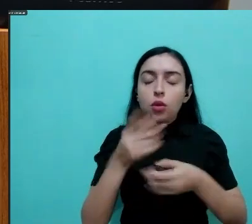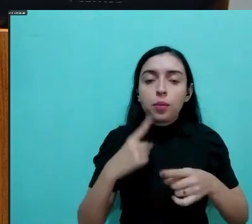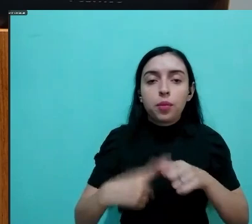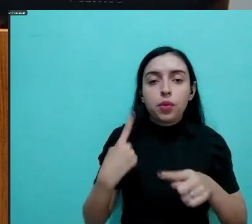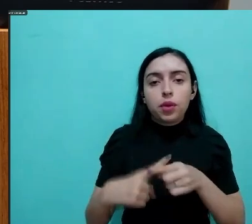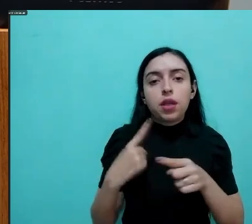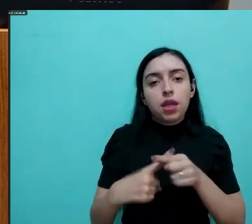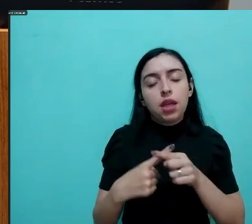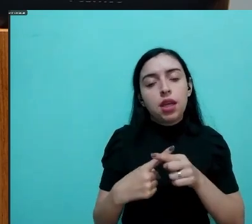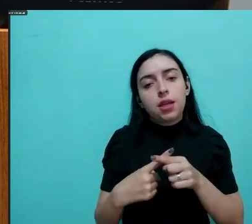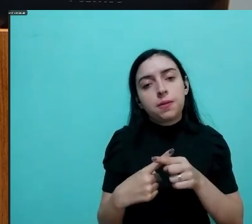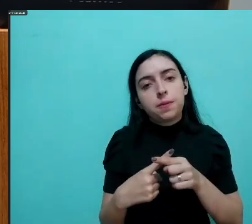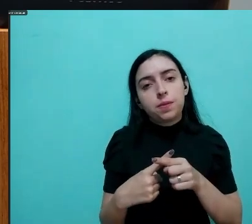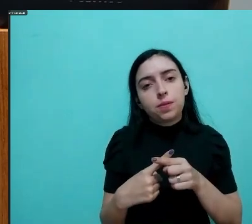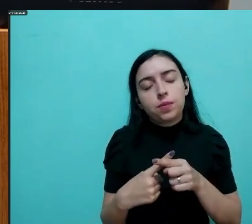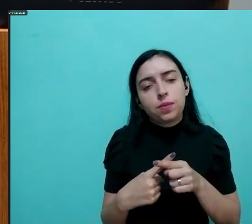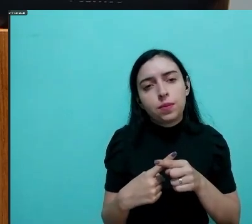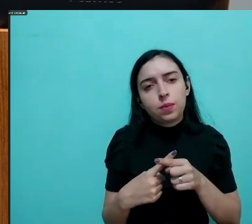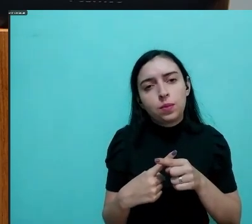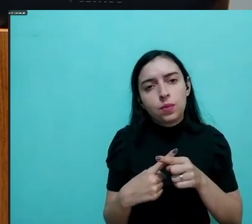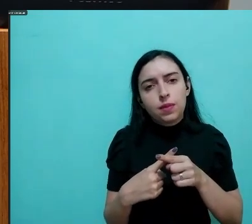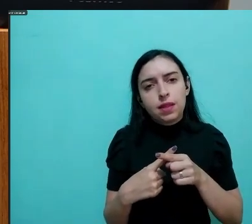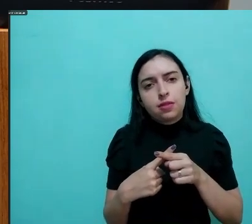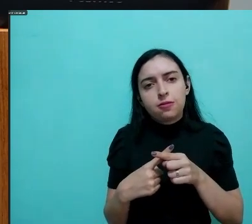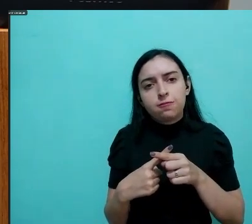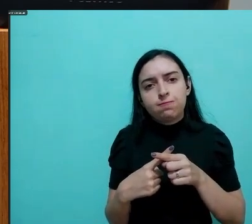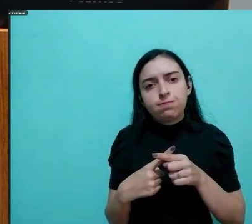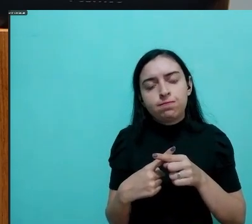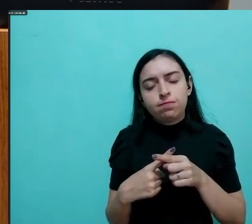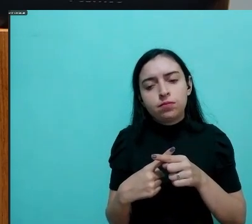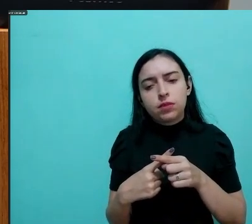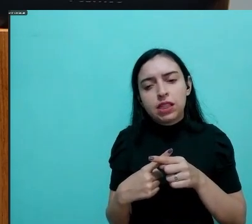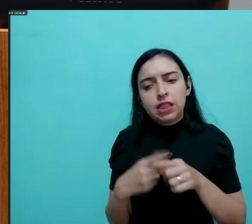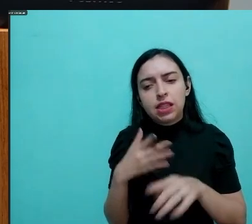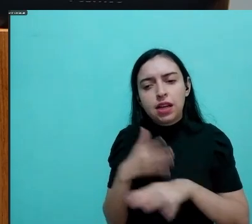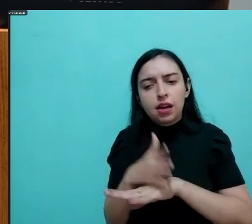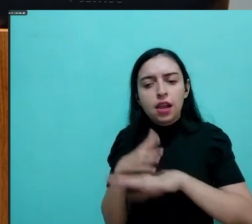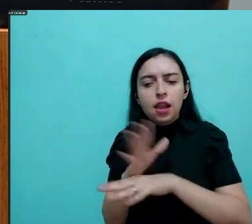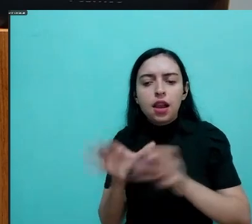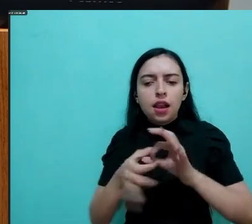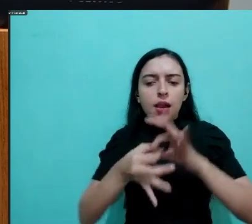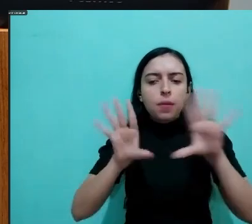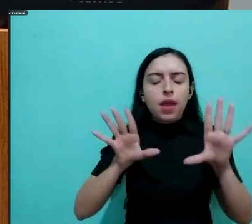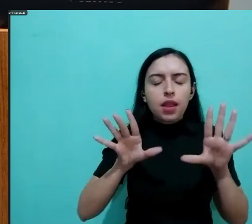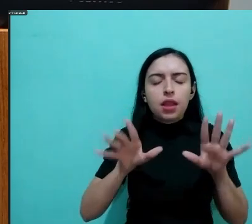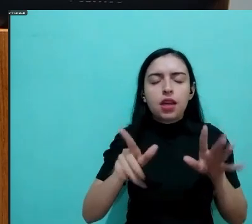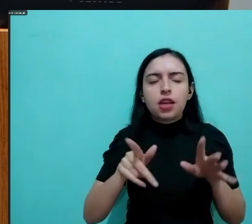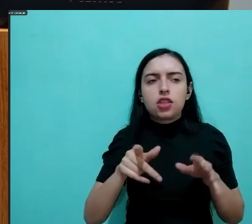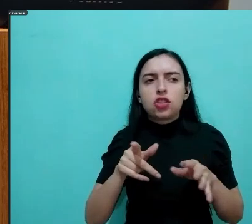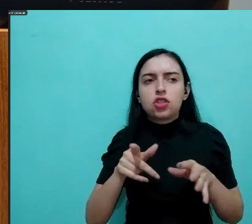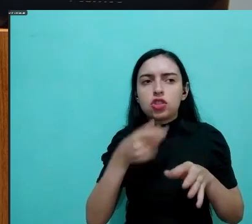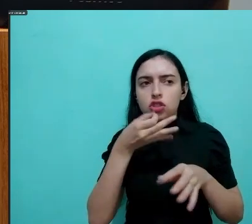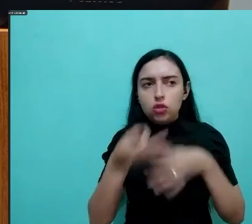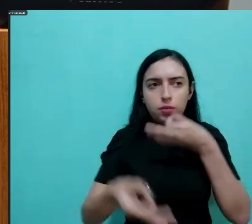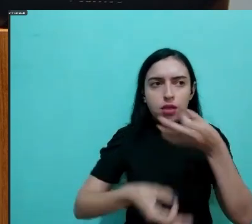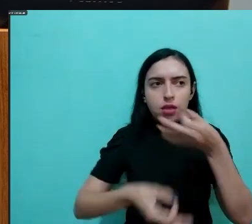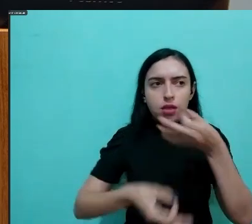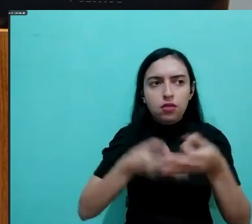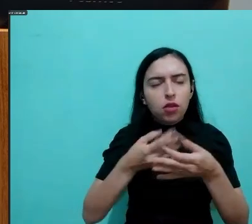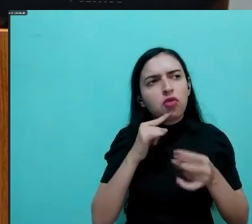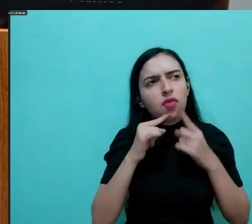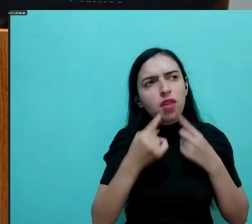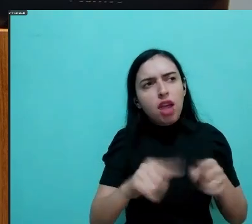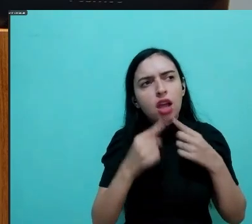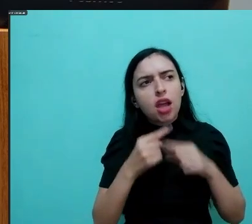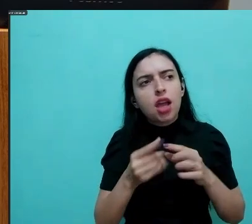a los malos usos de la libertad de expresión van a contestar buenos usos de la libertad